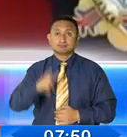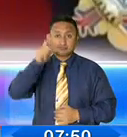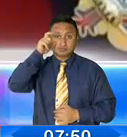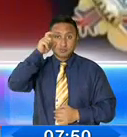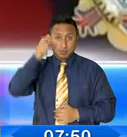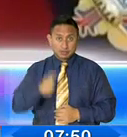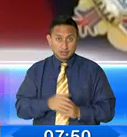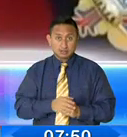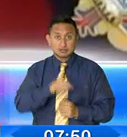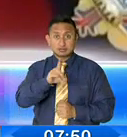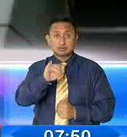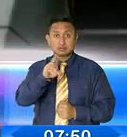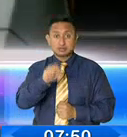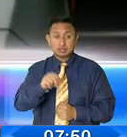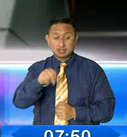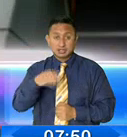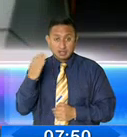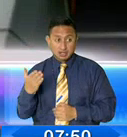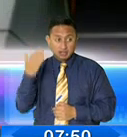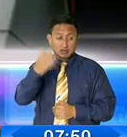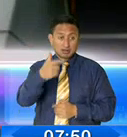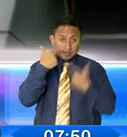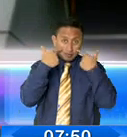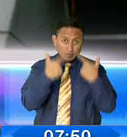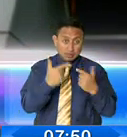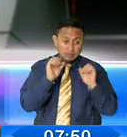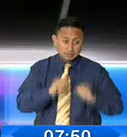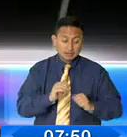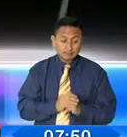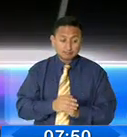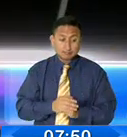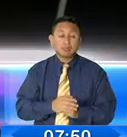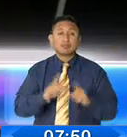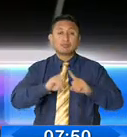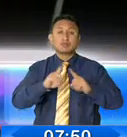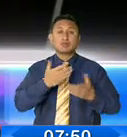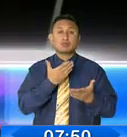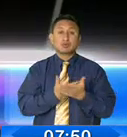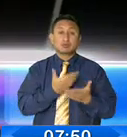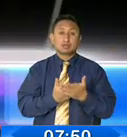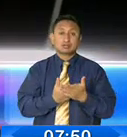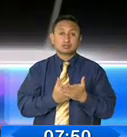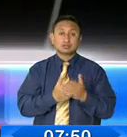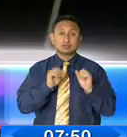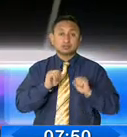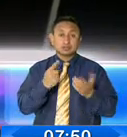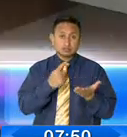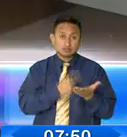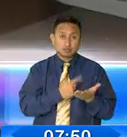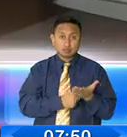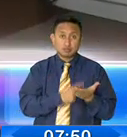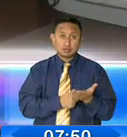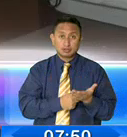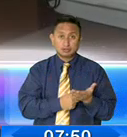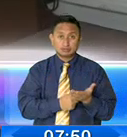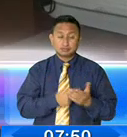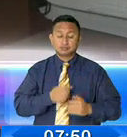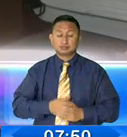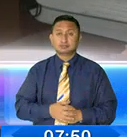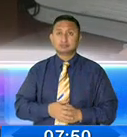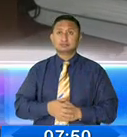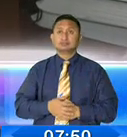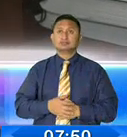Nación lideró los allanamientos, donde se levantaron varios indicios que serán analizados durante los procesos